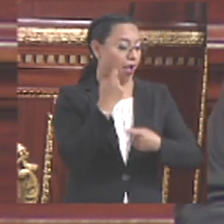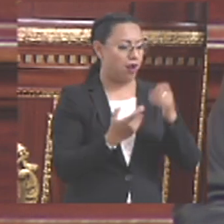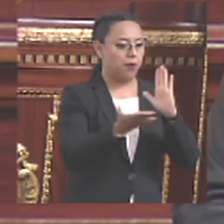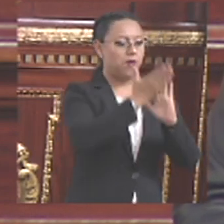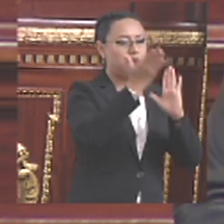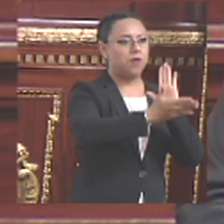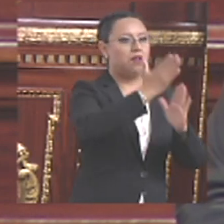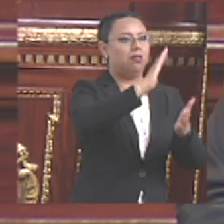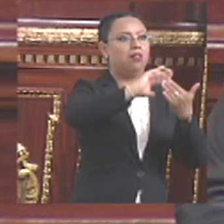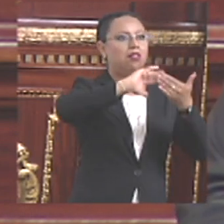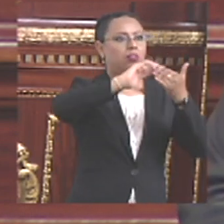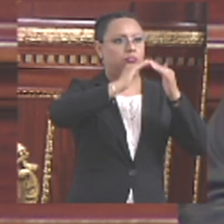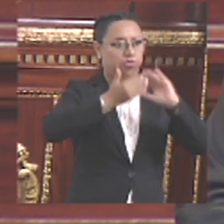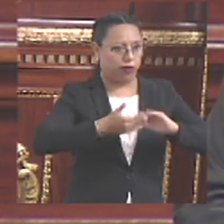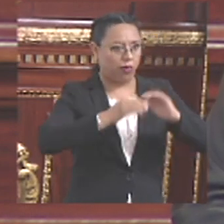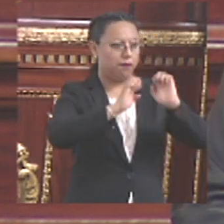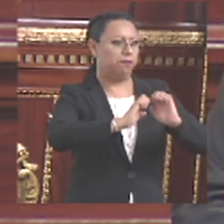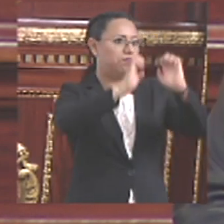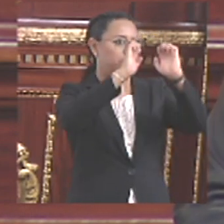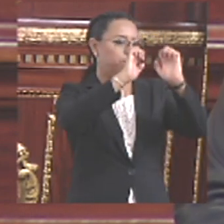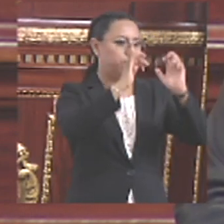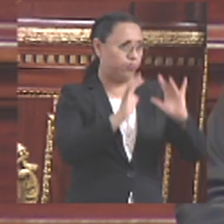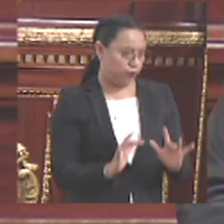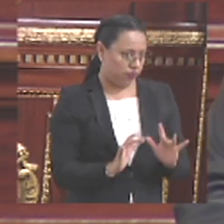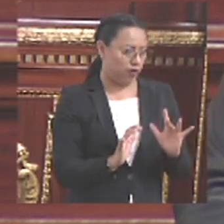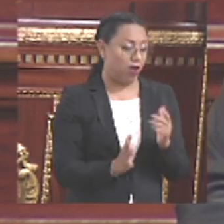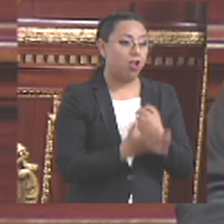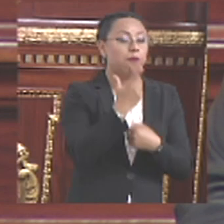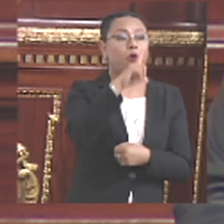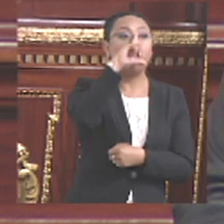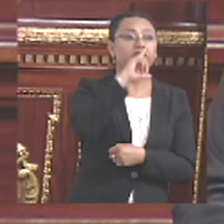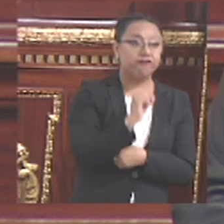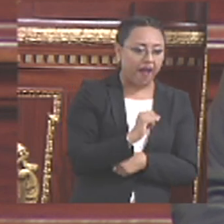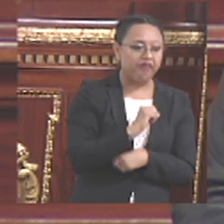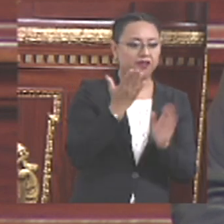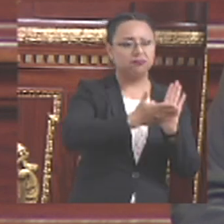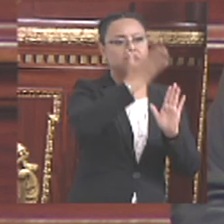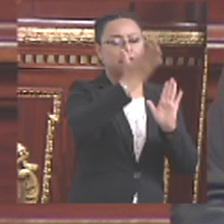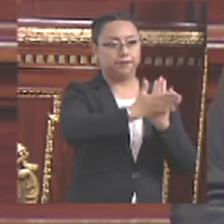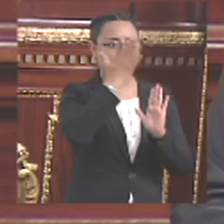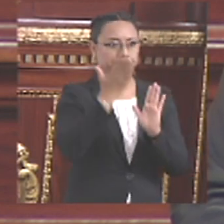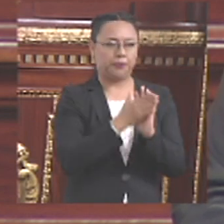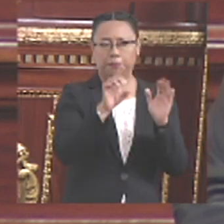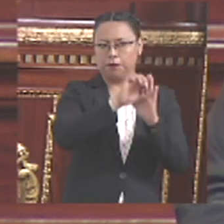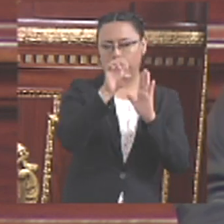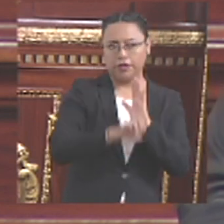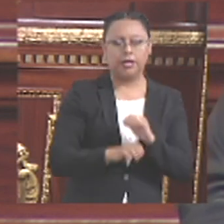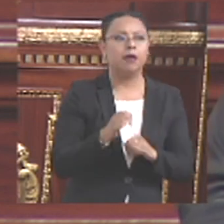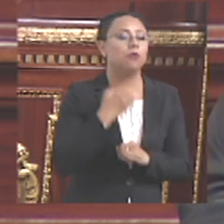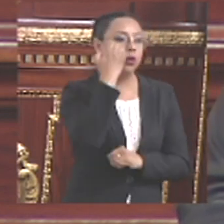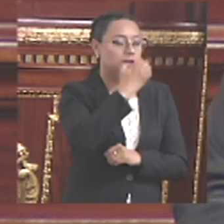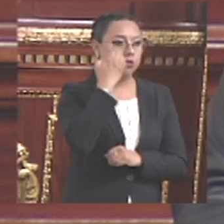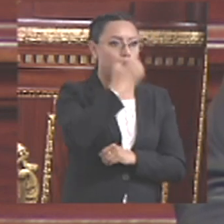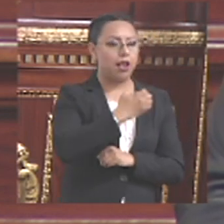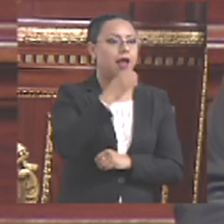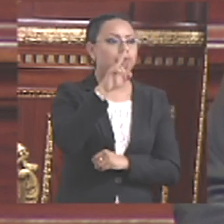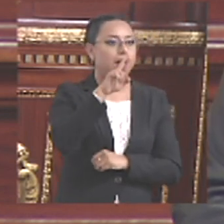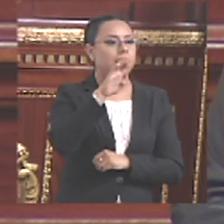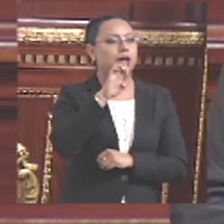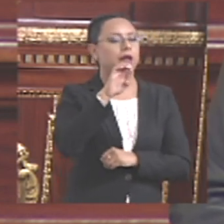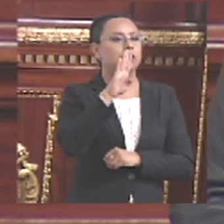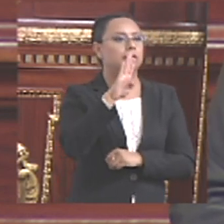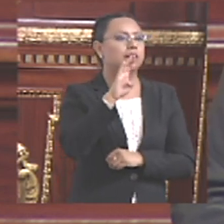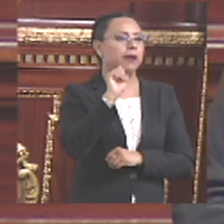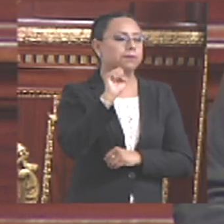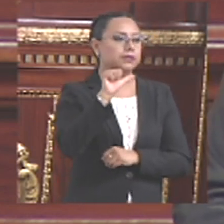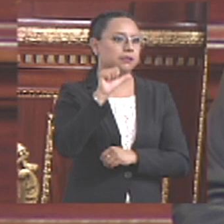sus construcciones y fallas de sus estructuras, tal y como fue el caso del Colegio Enrique Rebsamen, ubicado